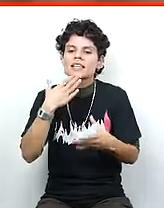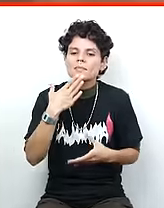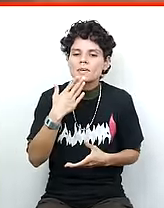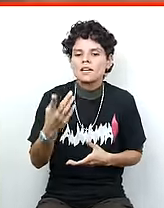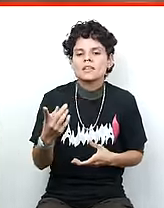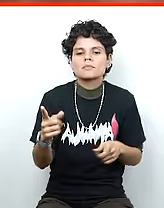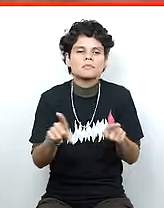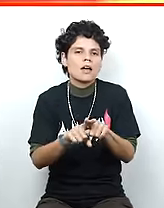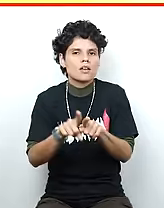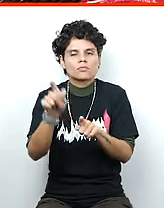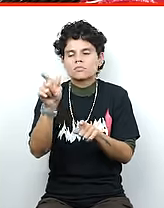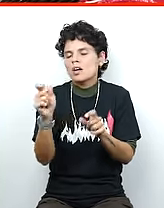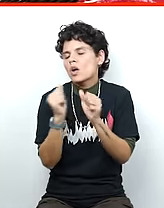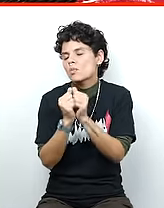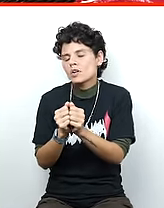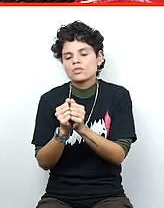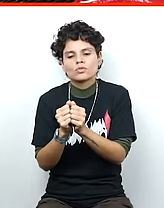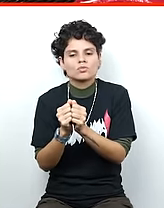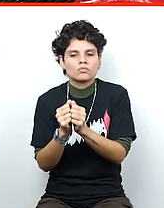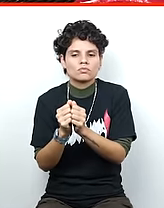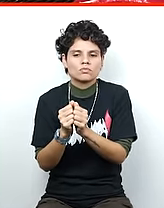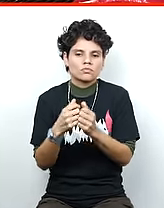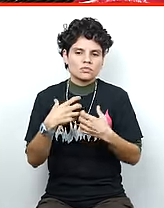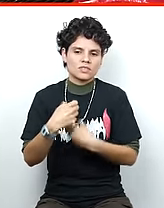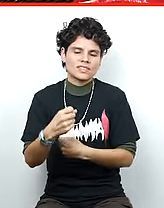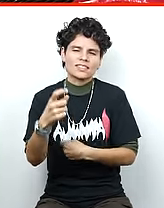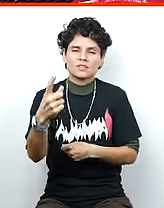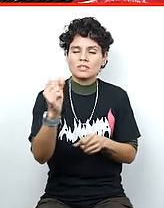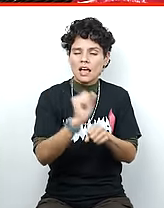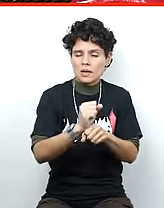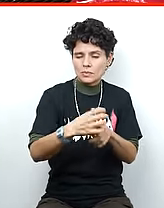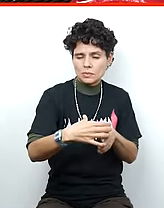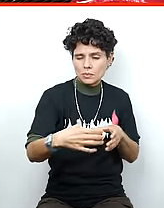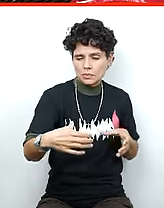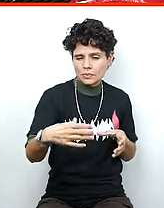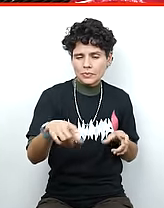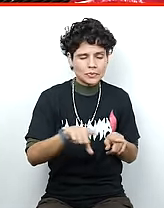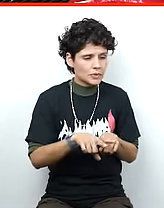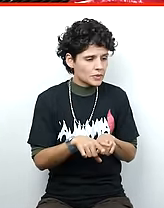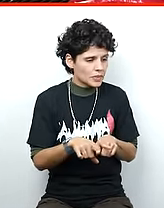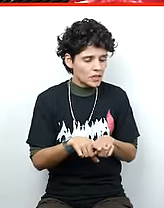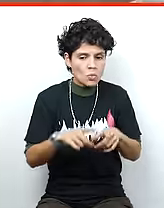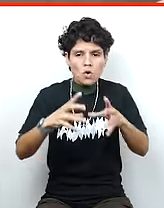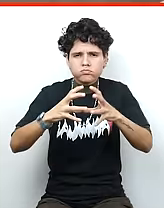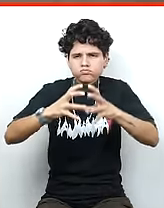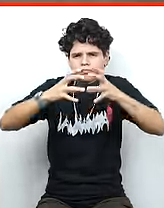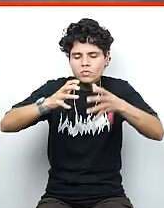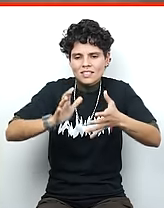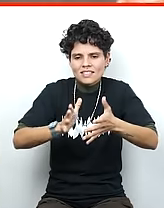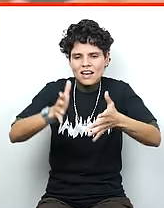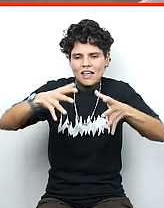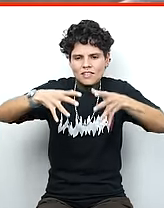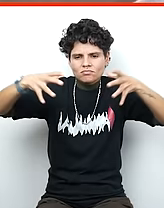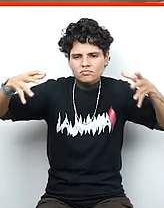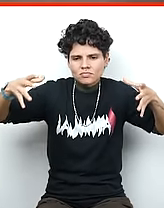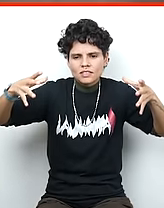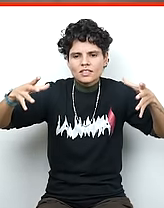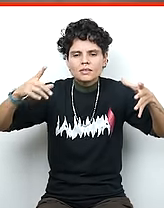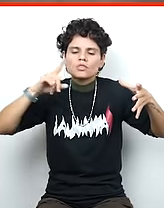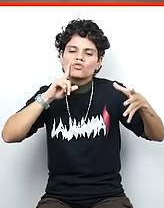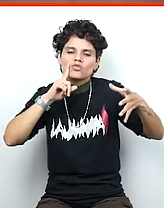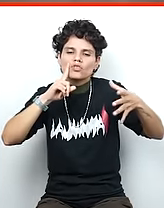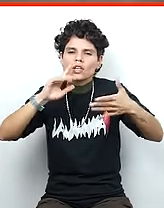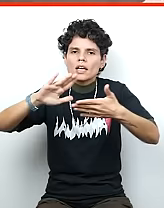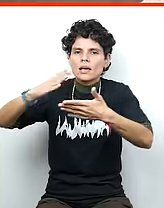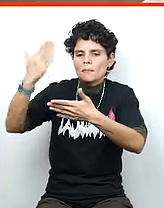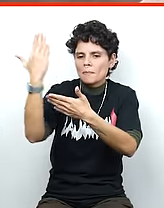bienvenida bonita, igual el Cifli, me fue a buscar en su van, así como esas Mercedes, las que tienen como furgones, pero bacanes que tienen los